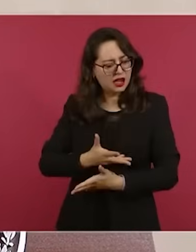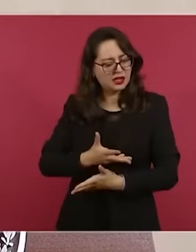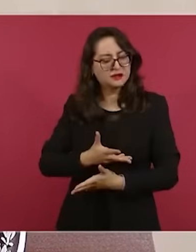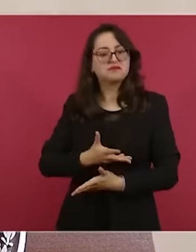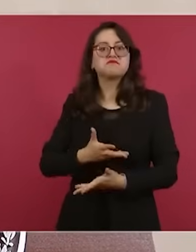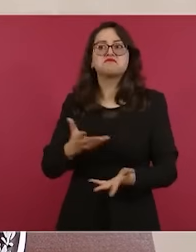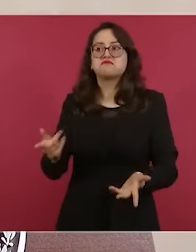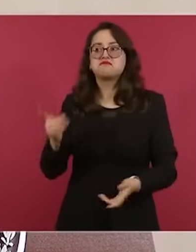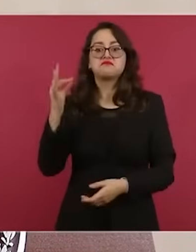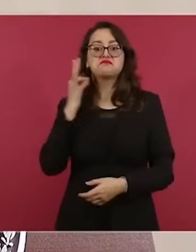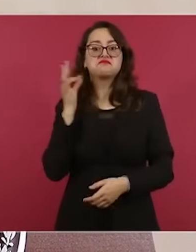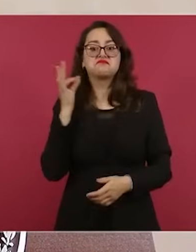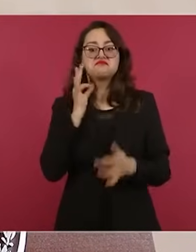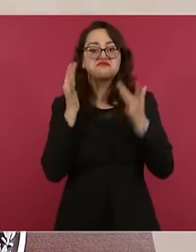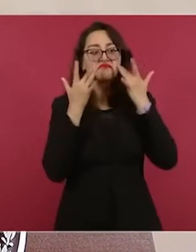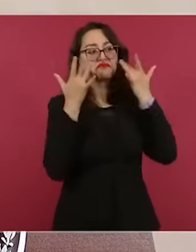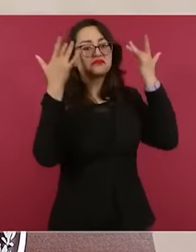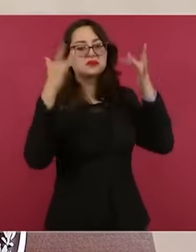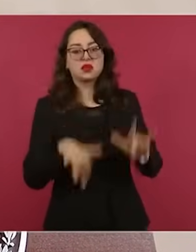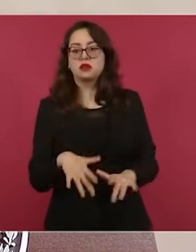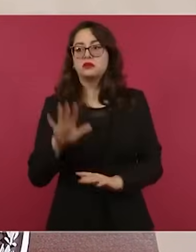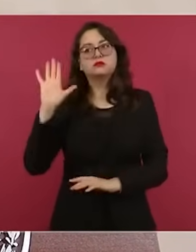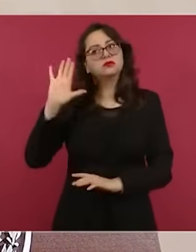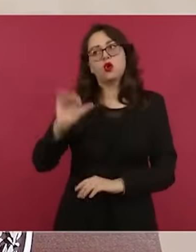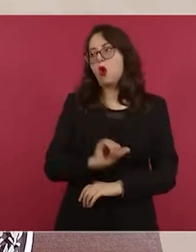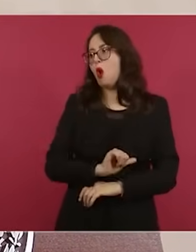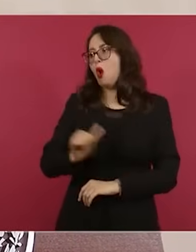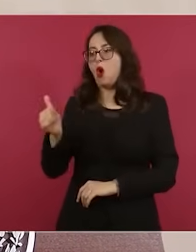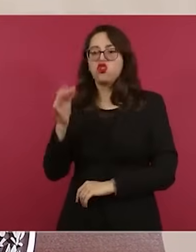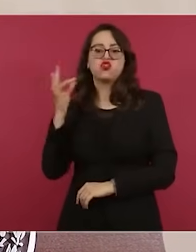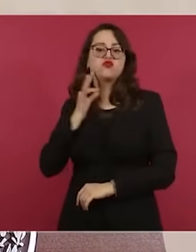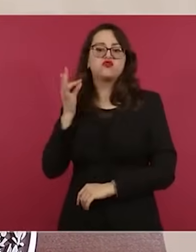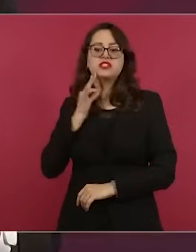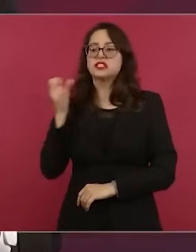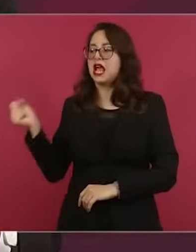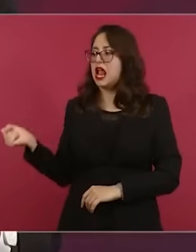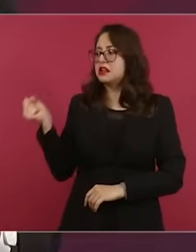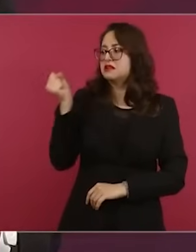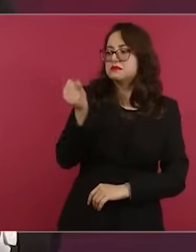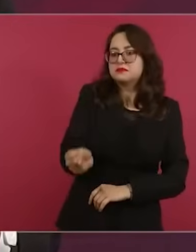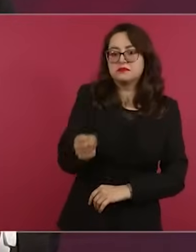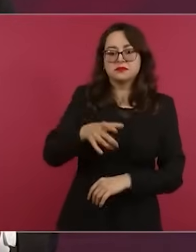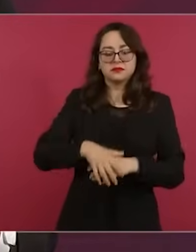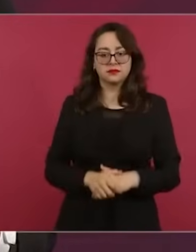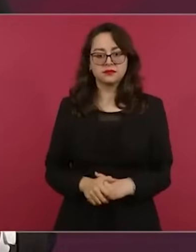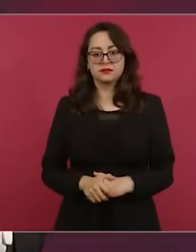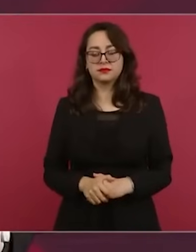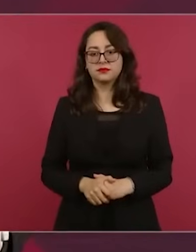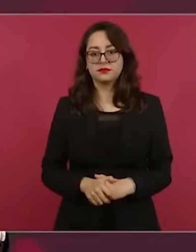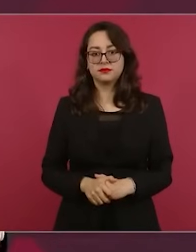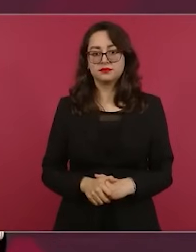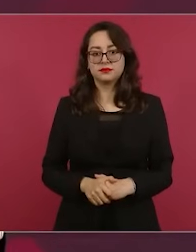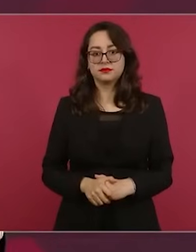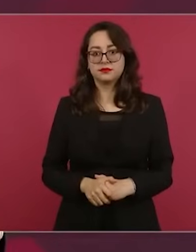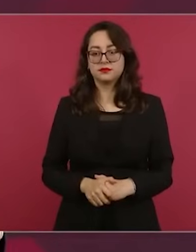Hay otro caso, el de la encargada de desaparecidos.